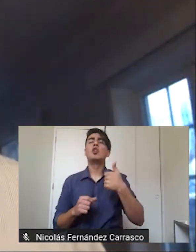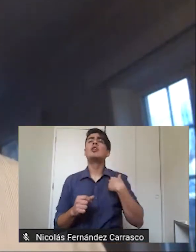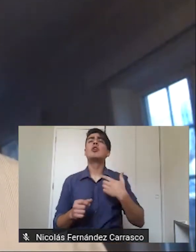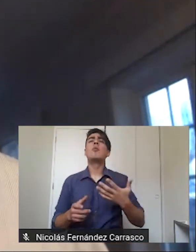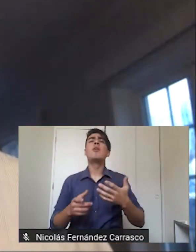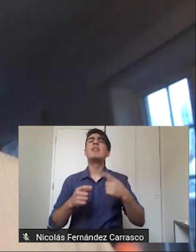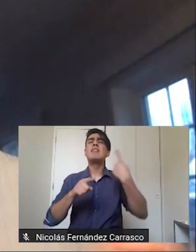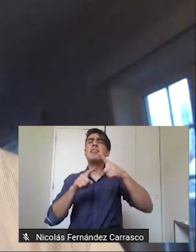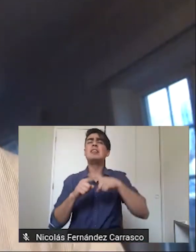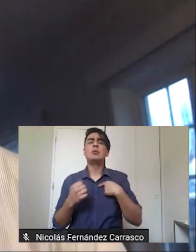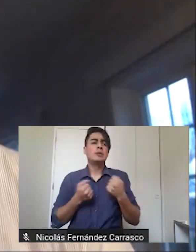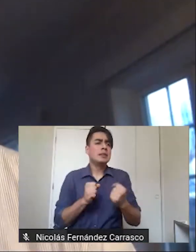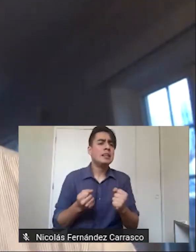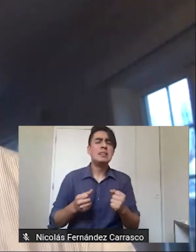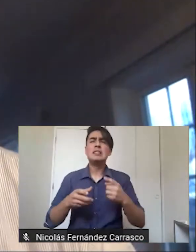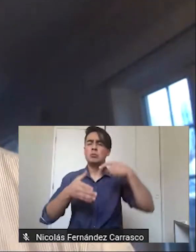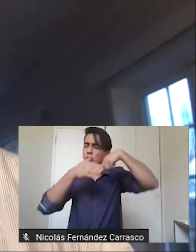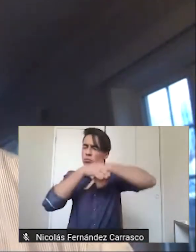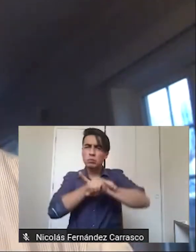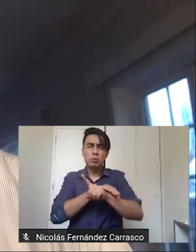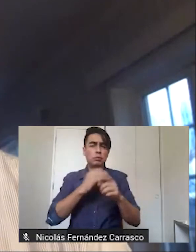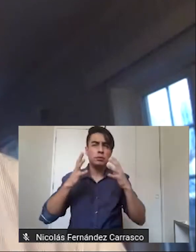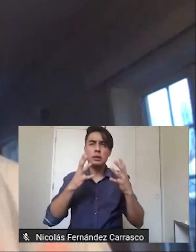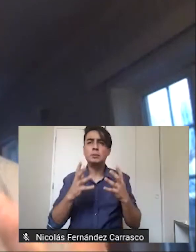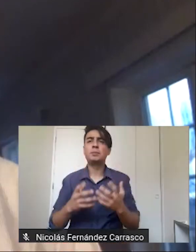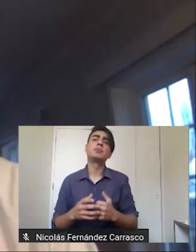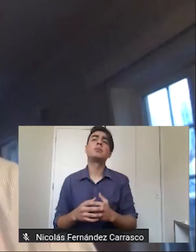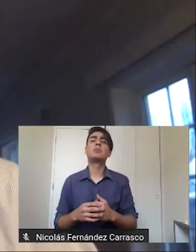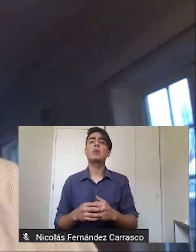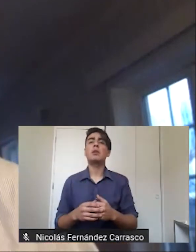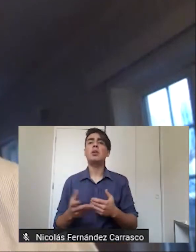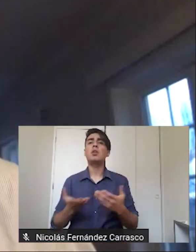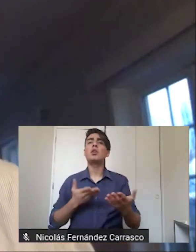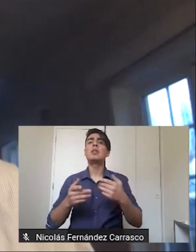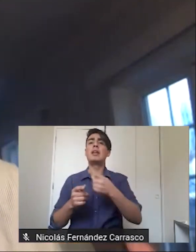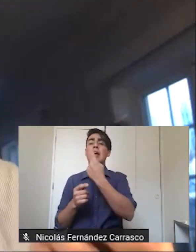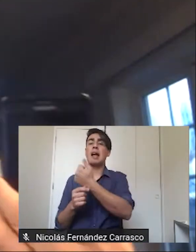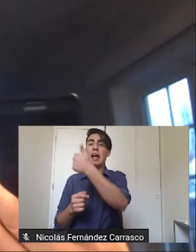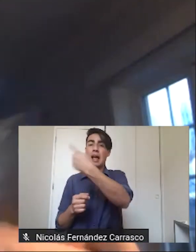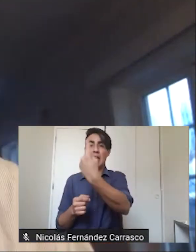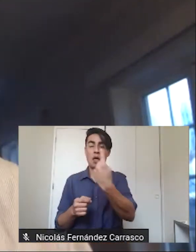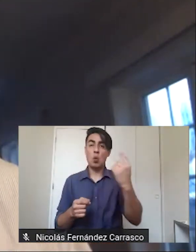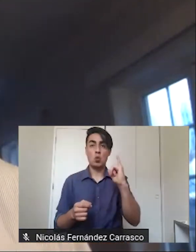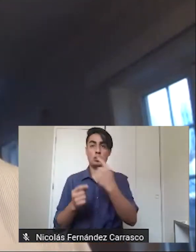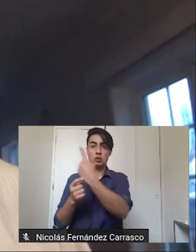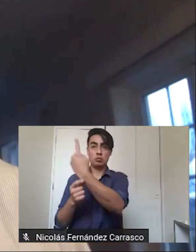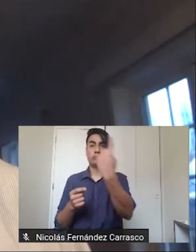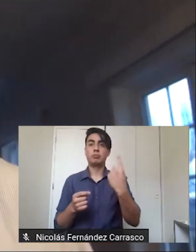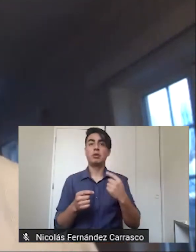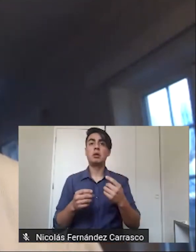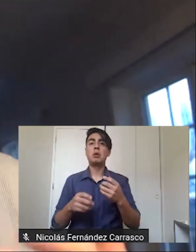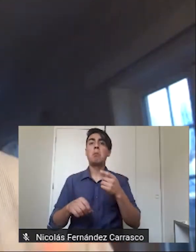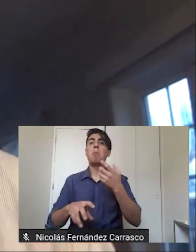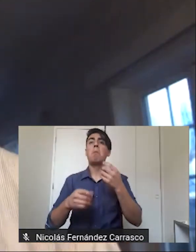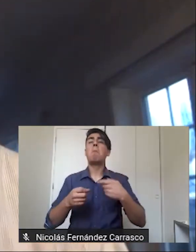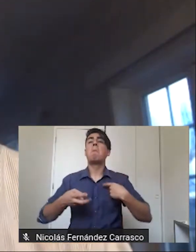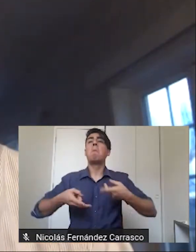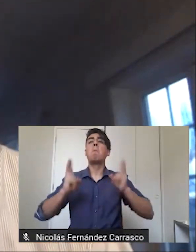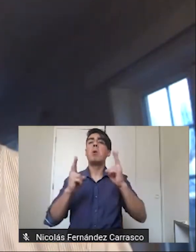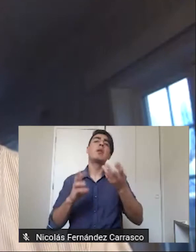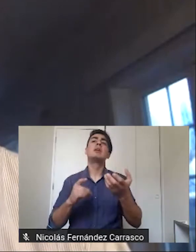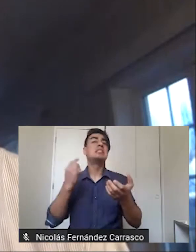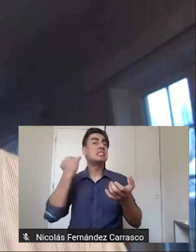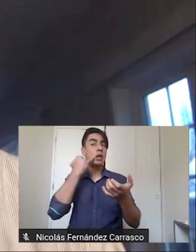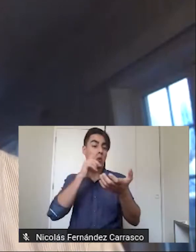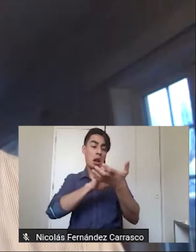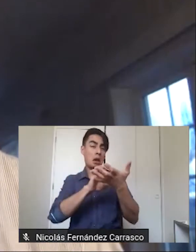profundas. Vivimos en un mundo actual donde cada uno con un celular puede editar su propia verdad